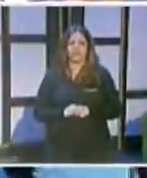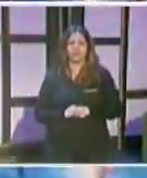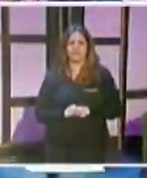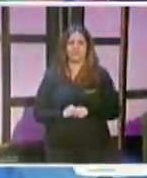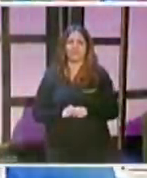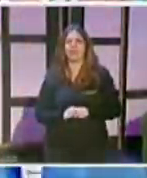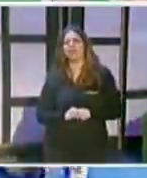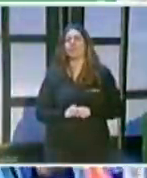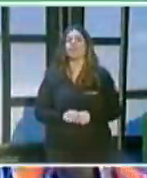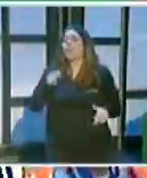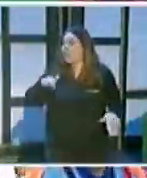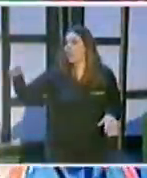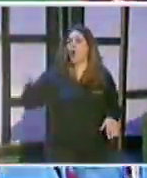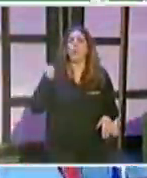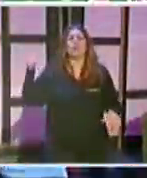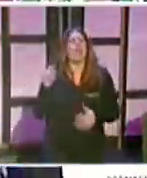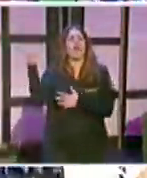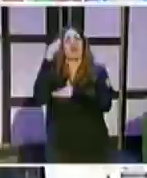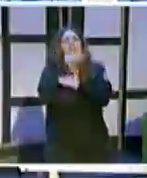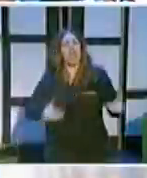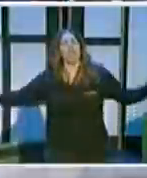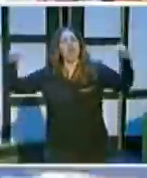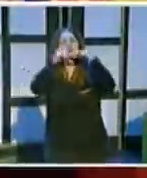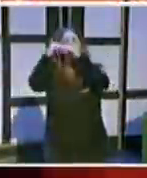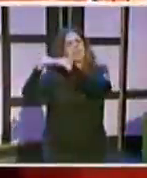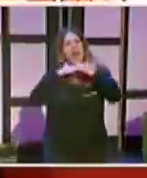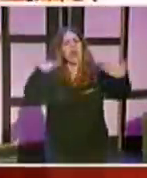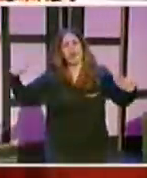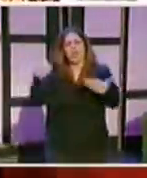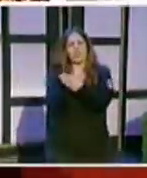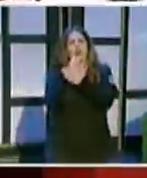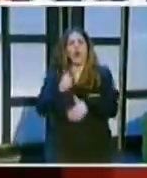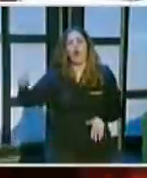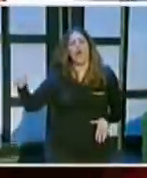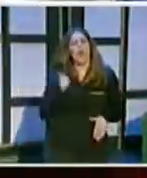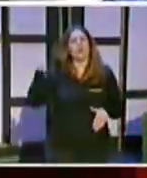Que las oportunidades sean iguales para todos.